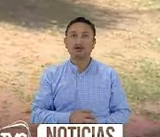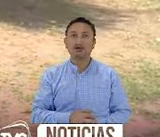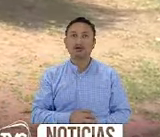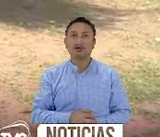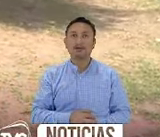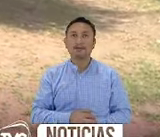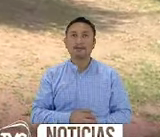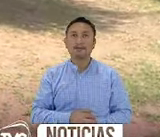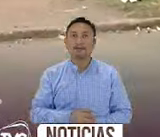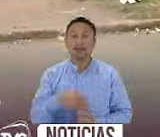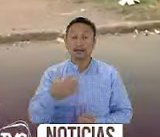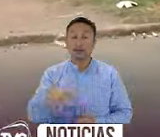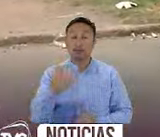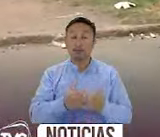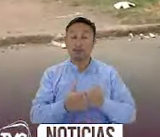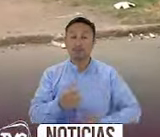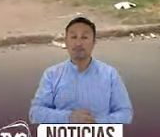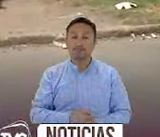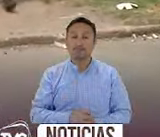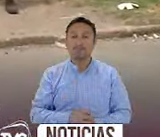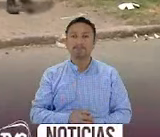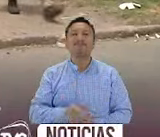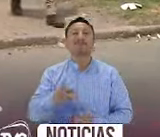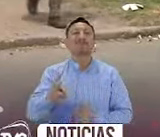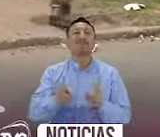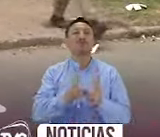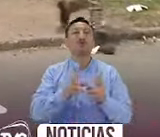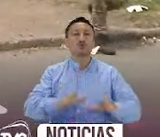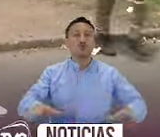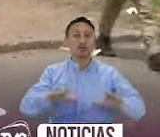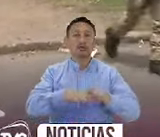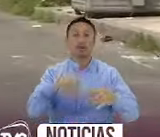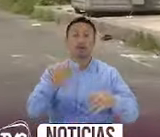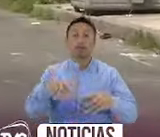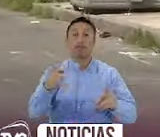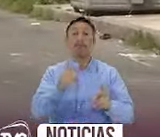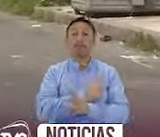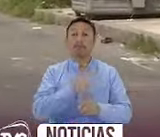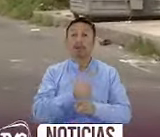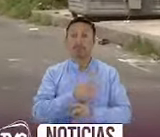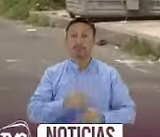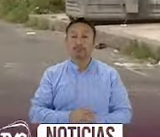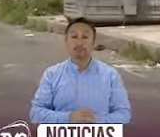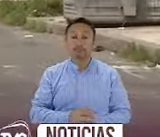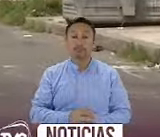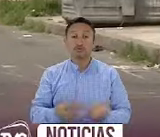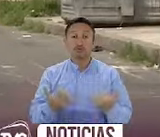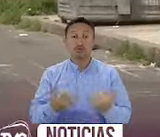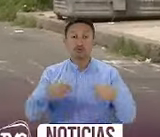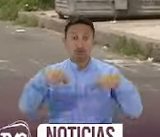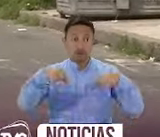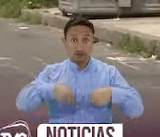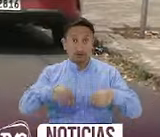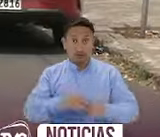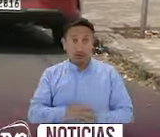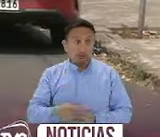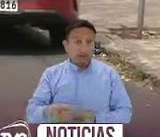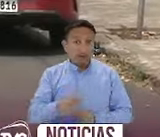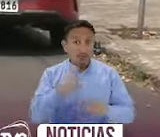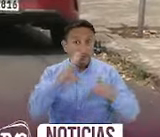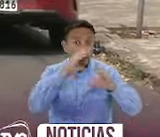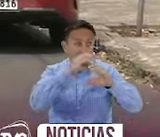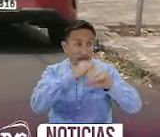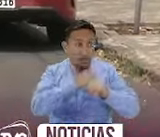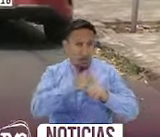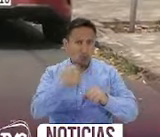fatal aquí. La zona, dicen los vecinos, es tierra de nadie. Más aún cuando las horas pasan y la noche entra a cubrir el cielo.